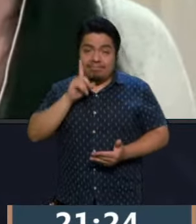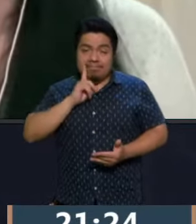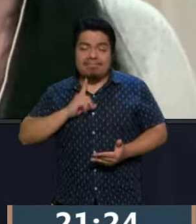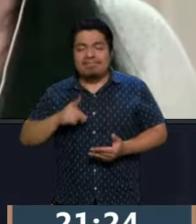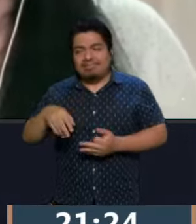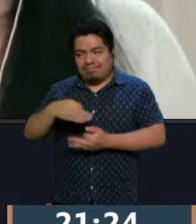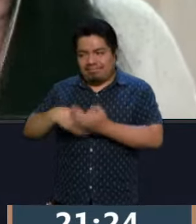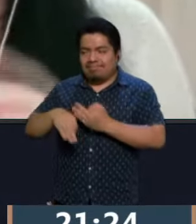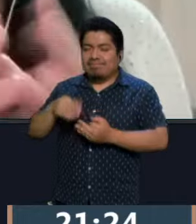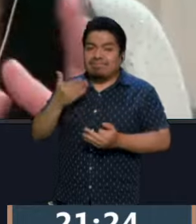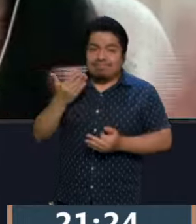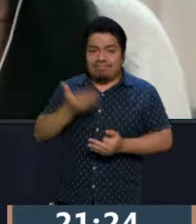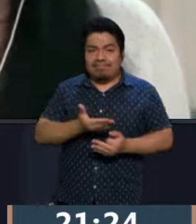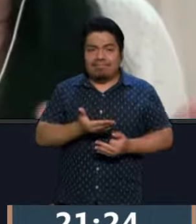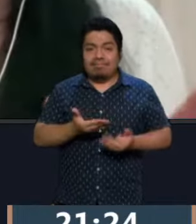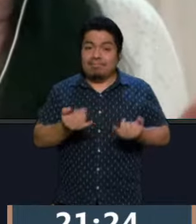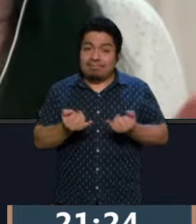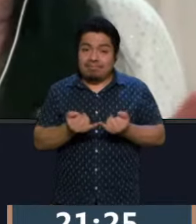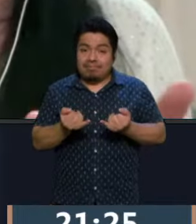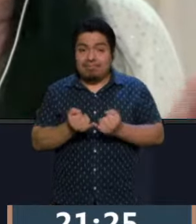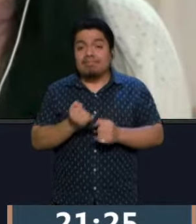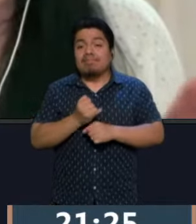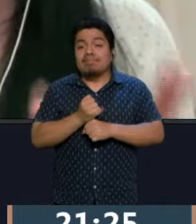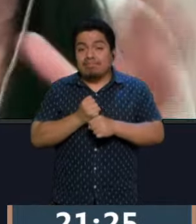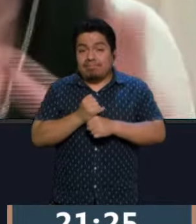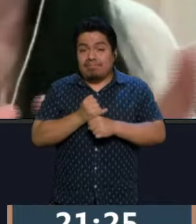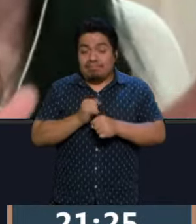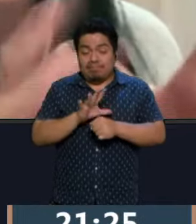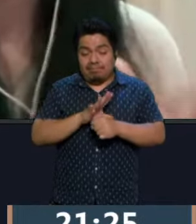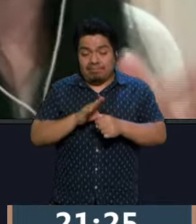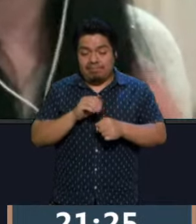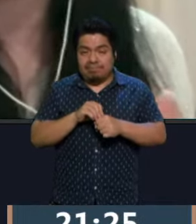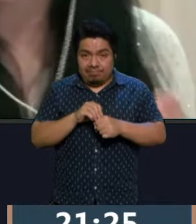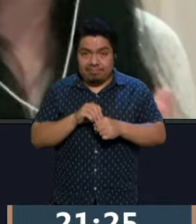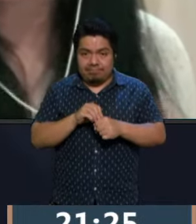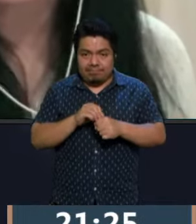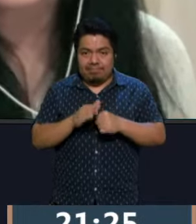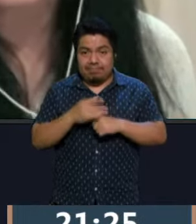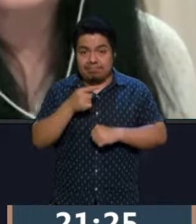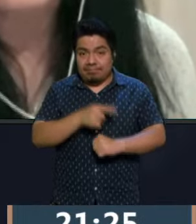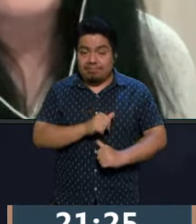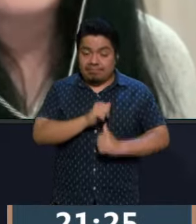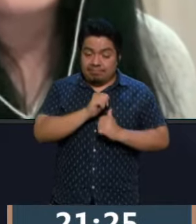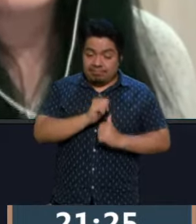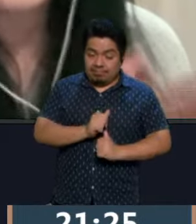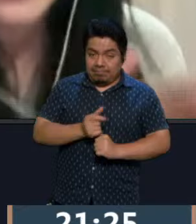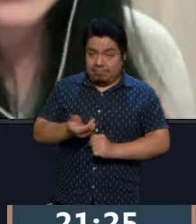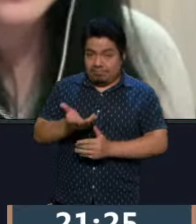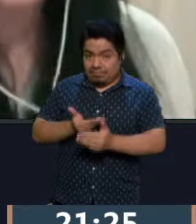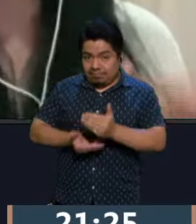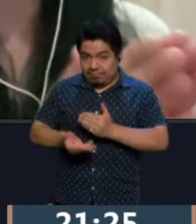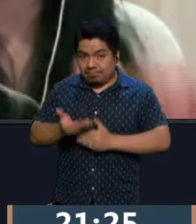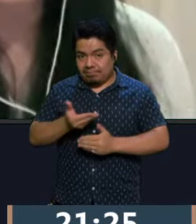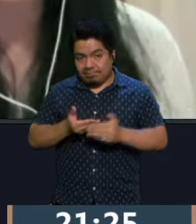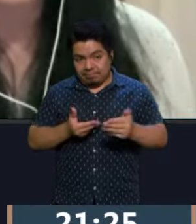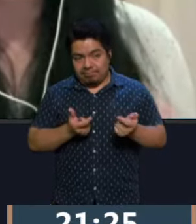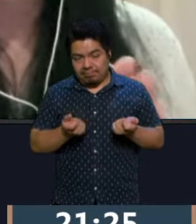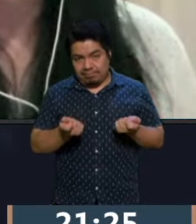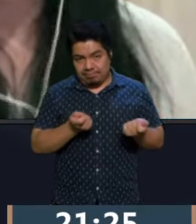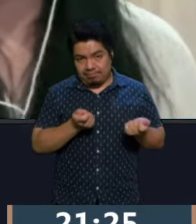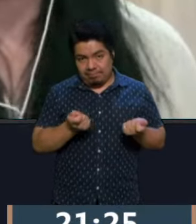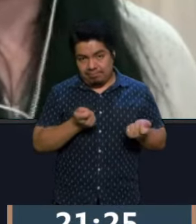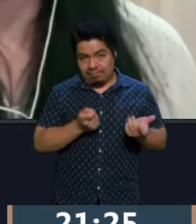organización. Y además que se hiciera una investigación completa, porque ella era servidora pública en ese Ujú. momento que gestionó